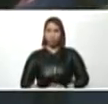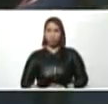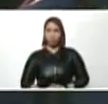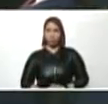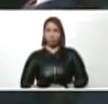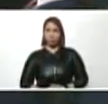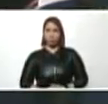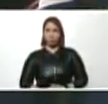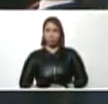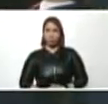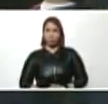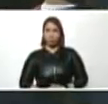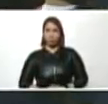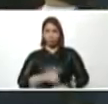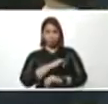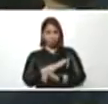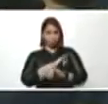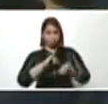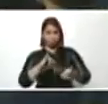Ya